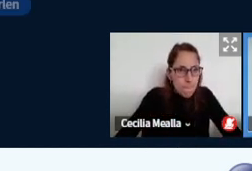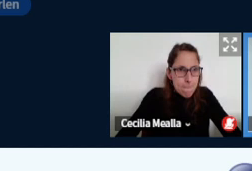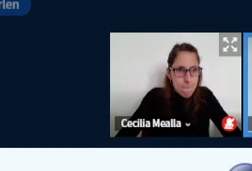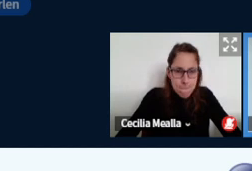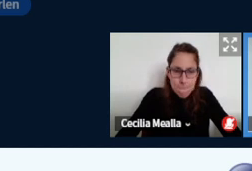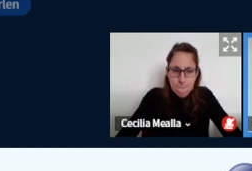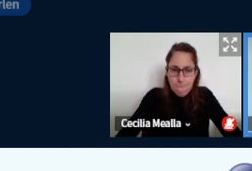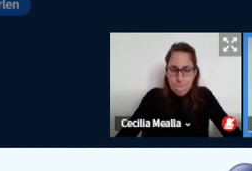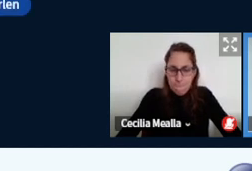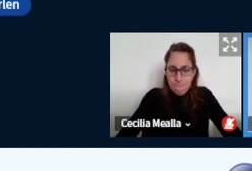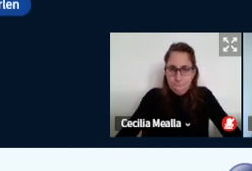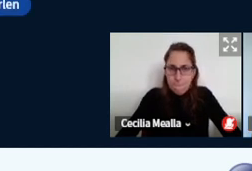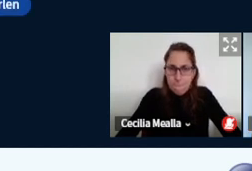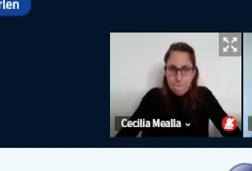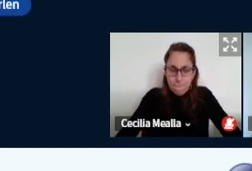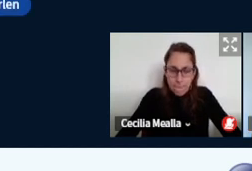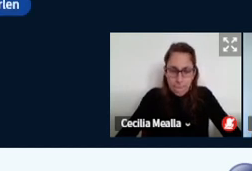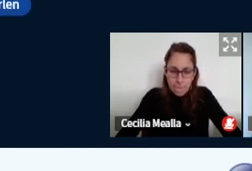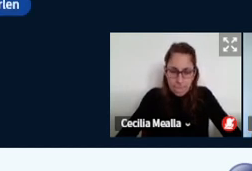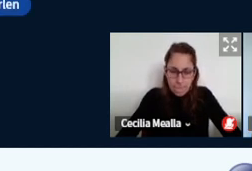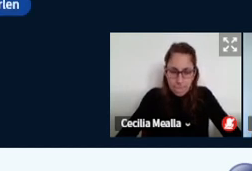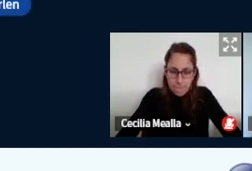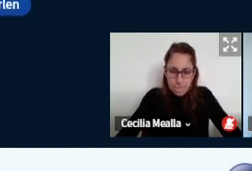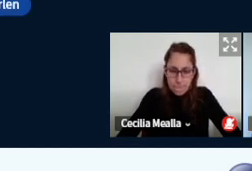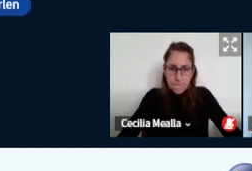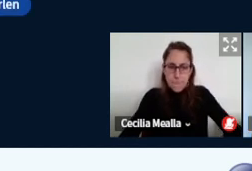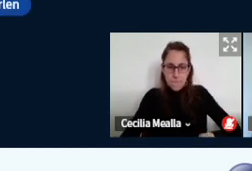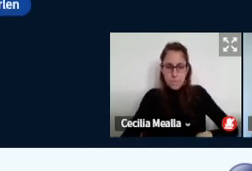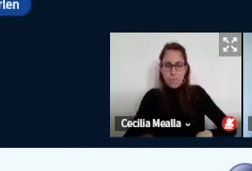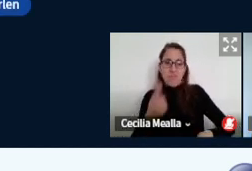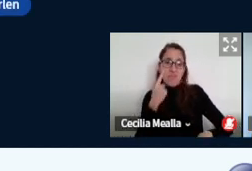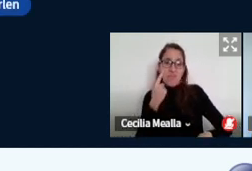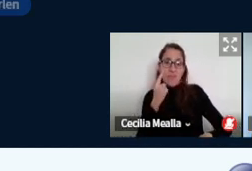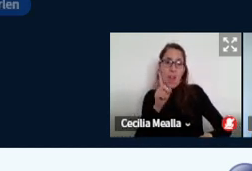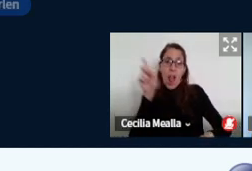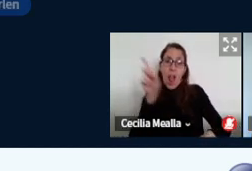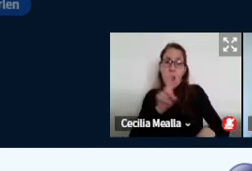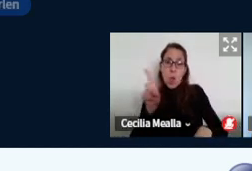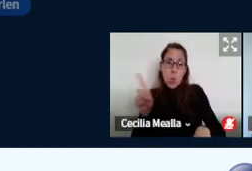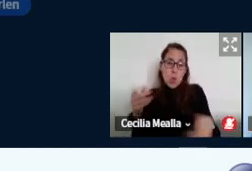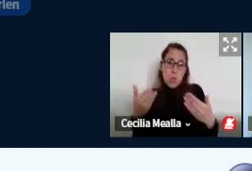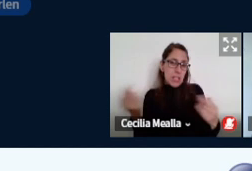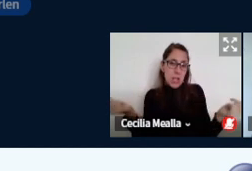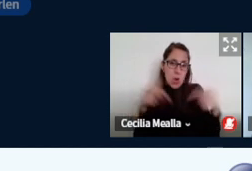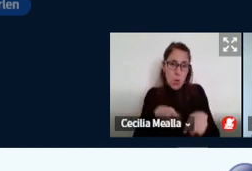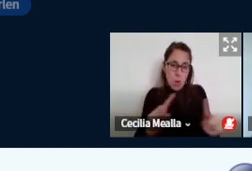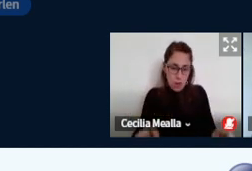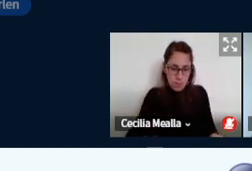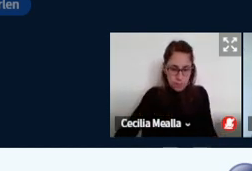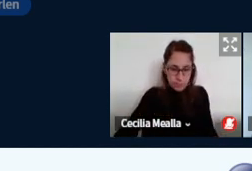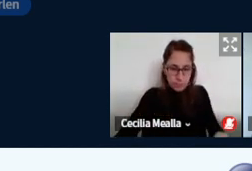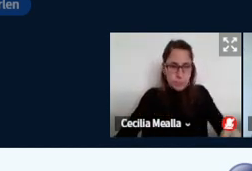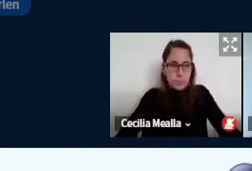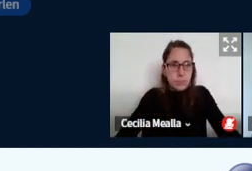Bueno, esperemos un poquito más. Probablemente algunos no vuelvan a ingresar.